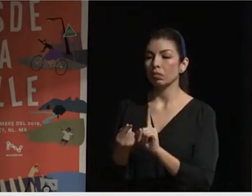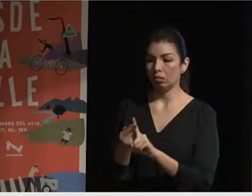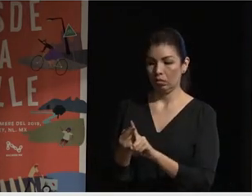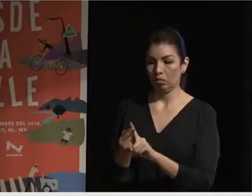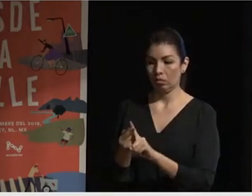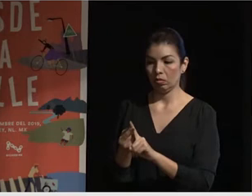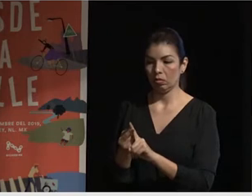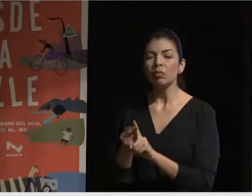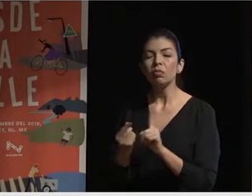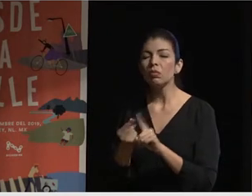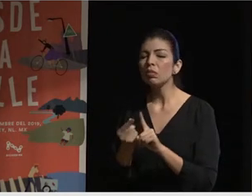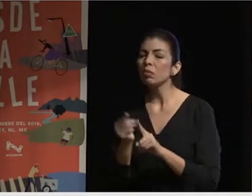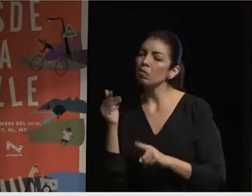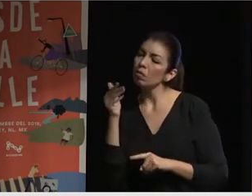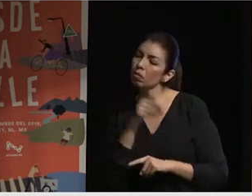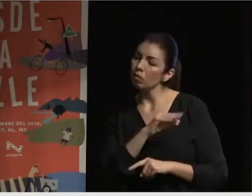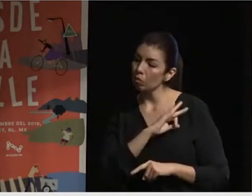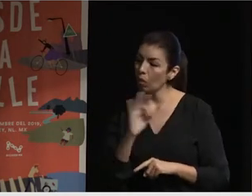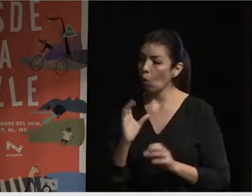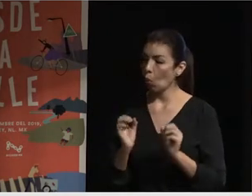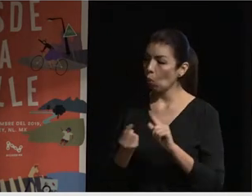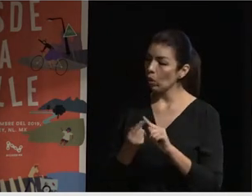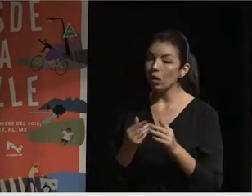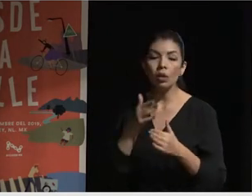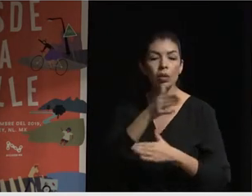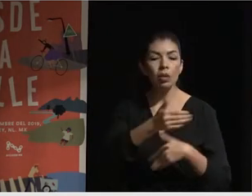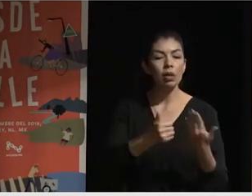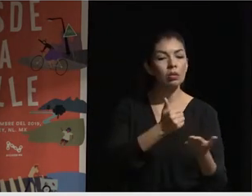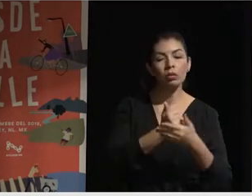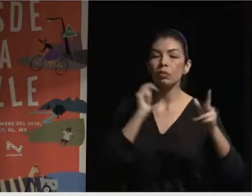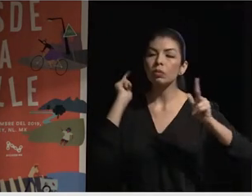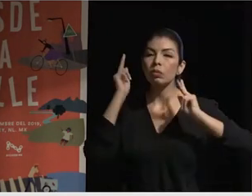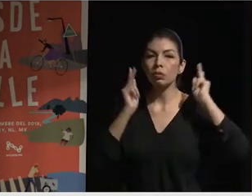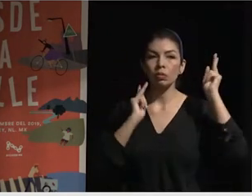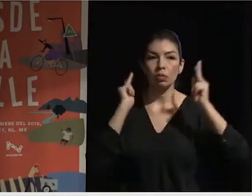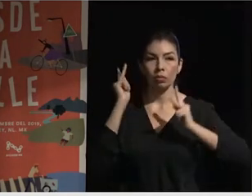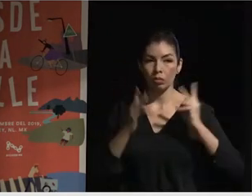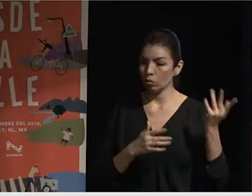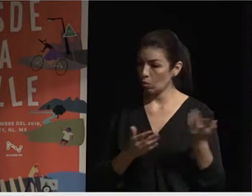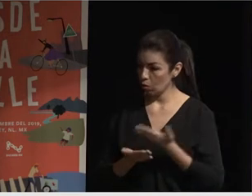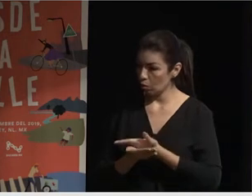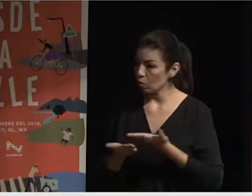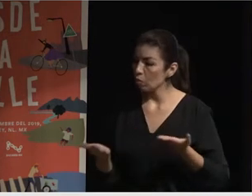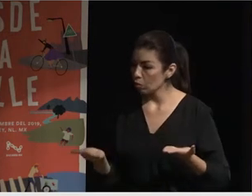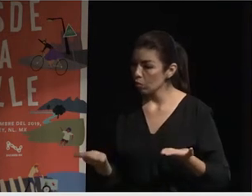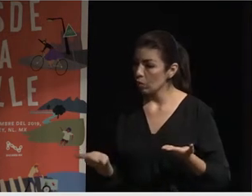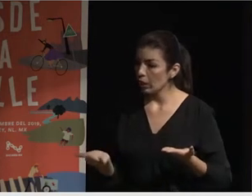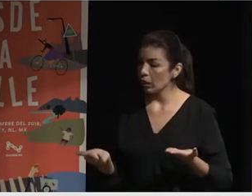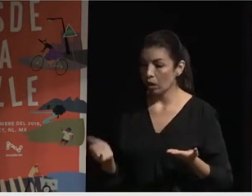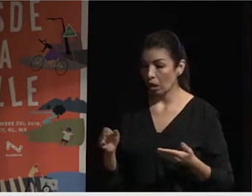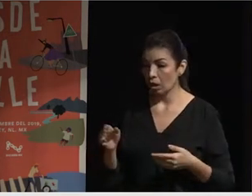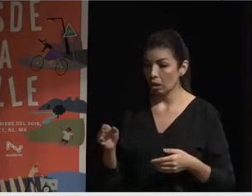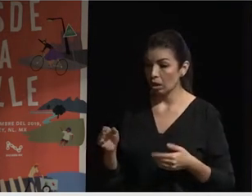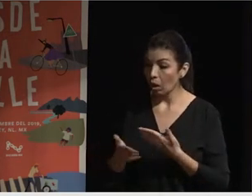para terminar, porque me gustaría hablar más de este tema, ¿qué es lo que no estamos viendo? ¿Qué es lo que pasa cuando hoy en día no hay un